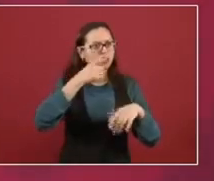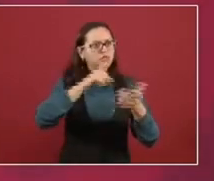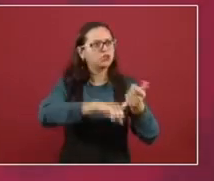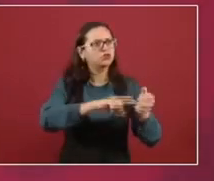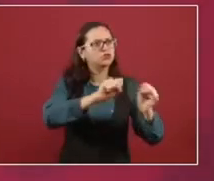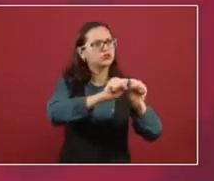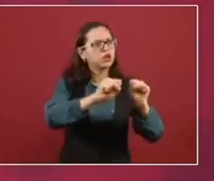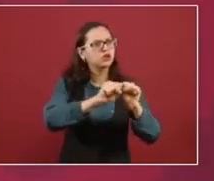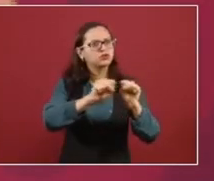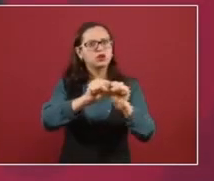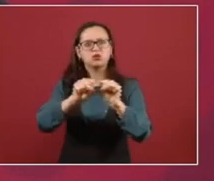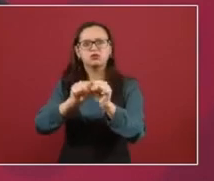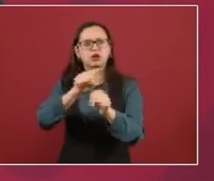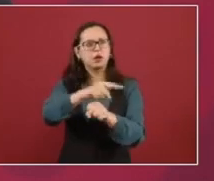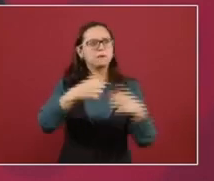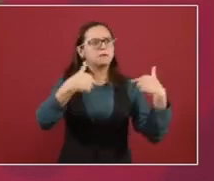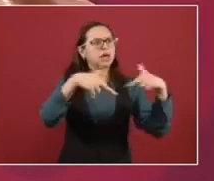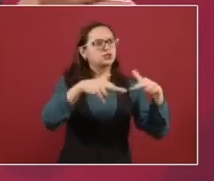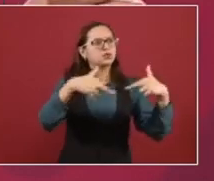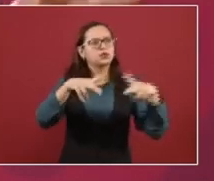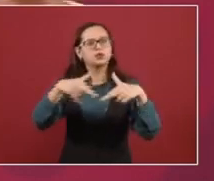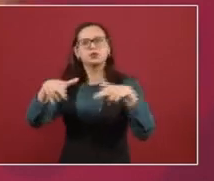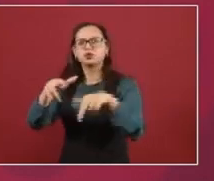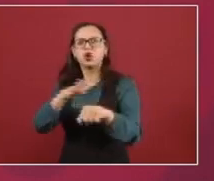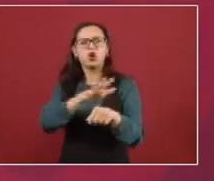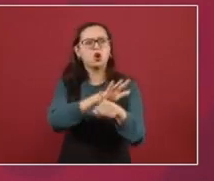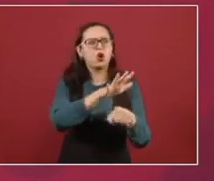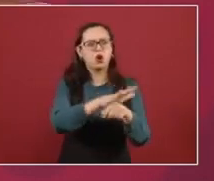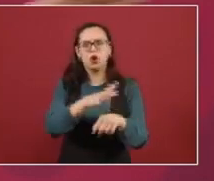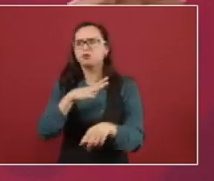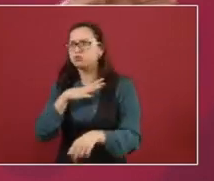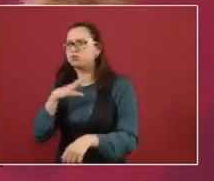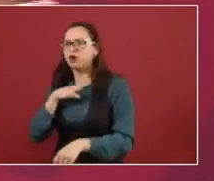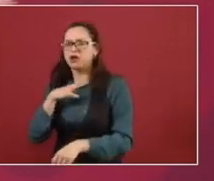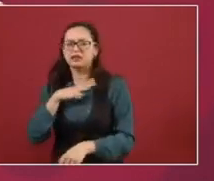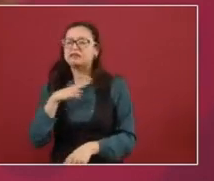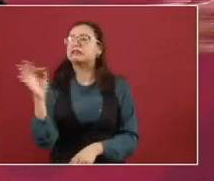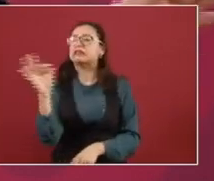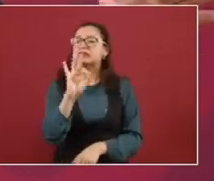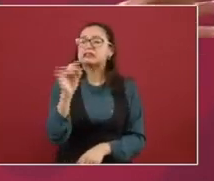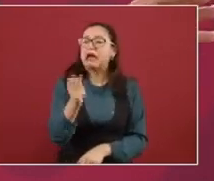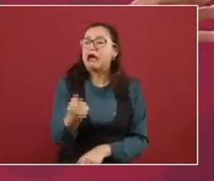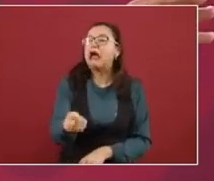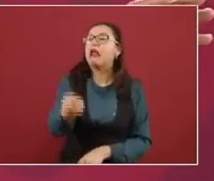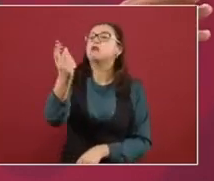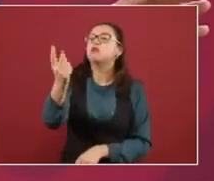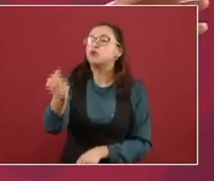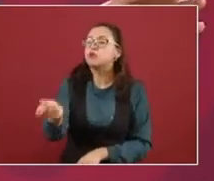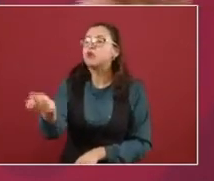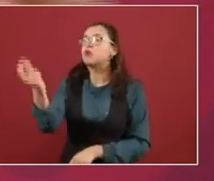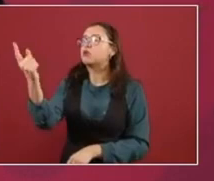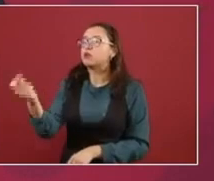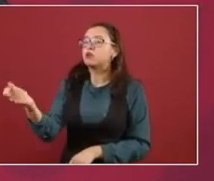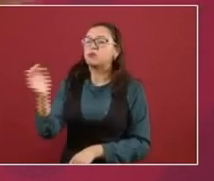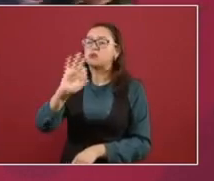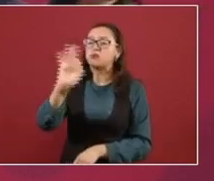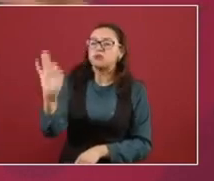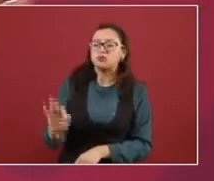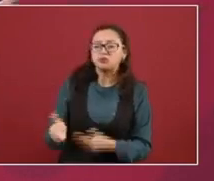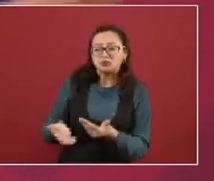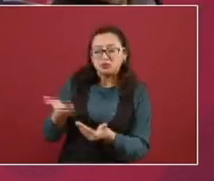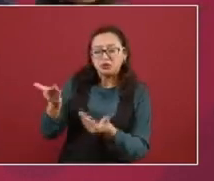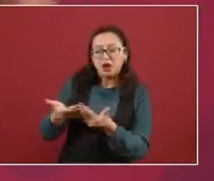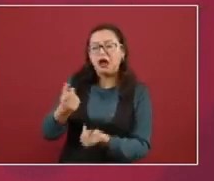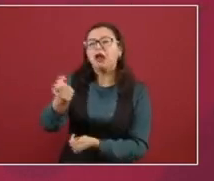Si no hay clases en algunas escuelas, debe ser un porcentaje muy reducido, o sea,